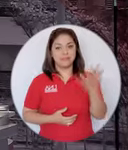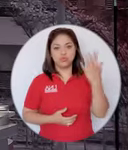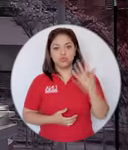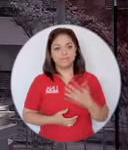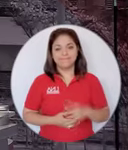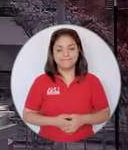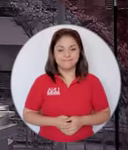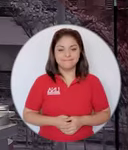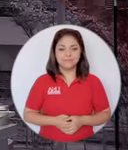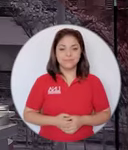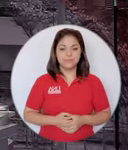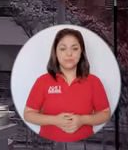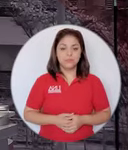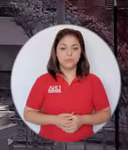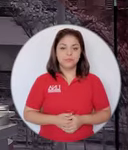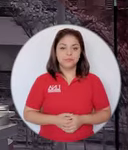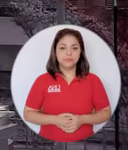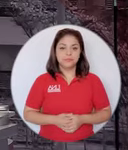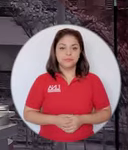empezando.